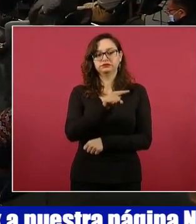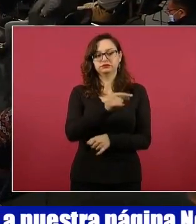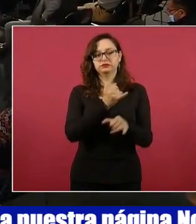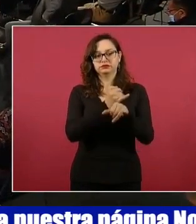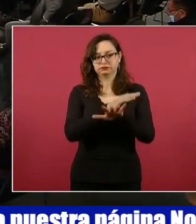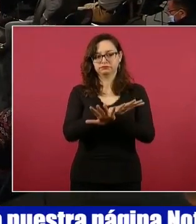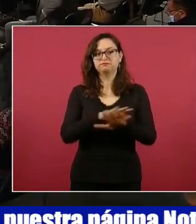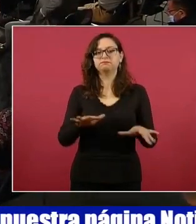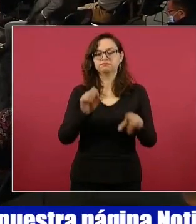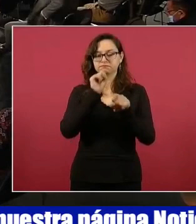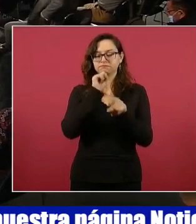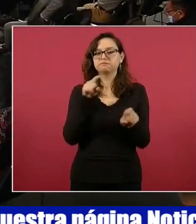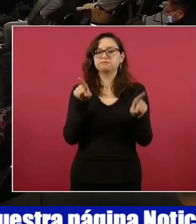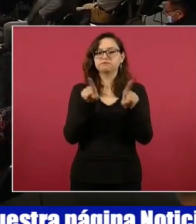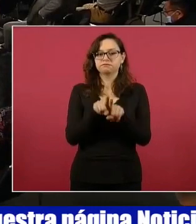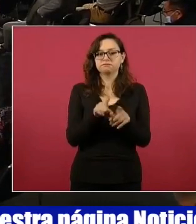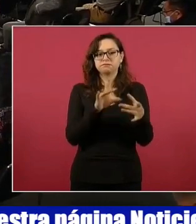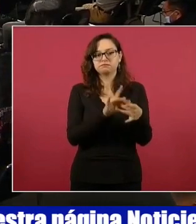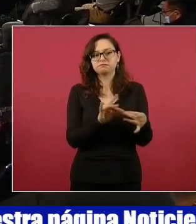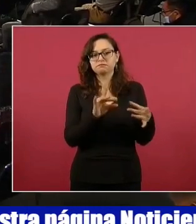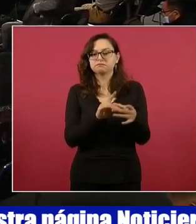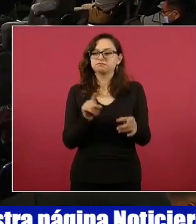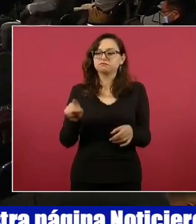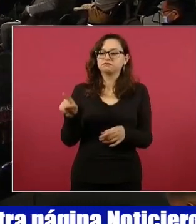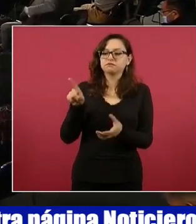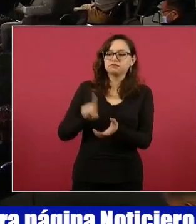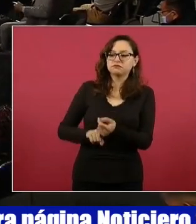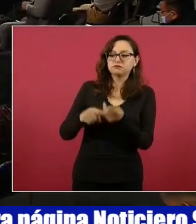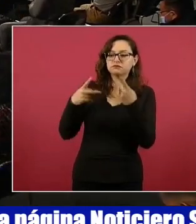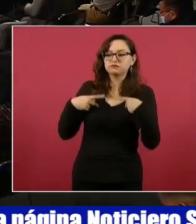haciendo para el rescate de los mineros.